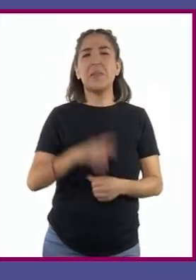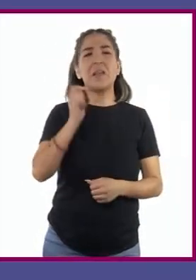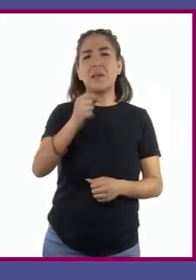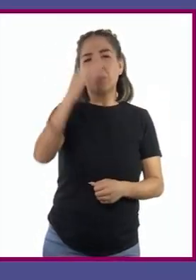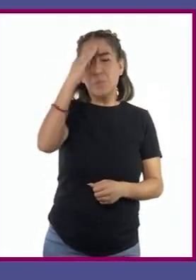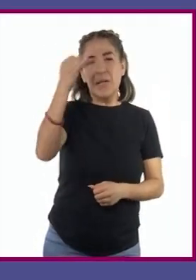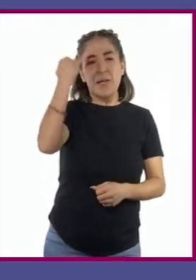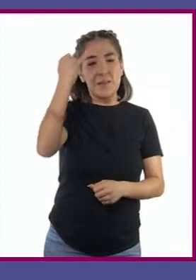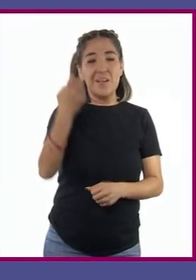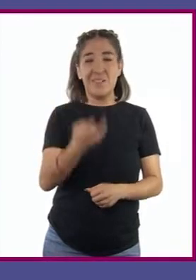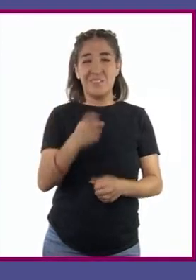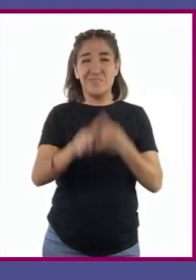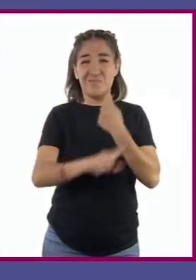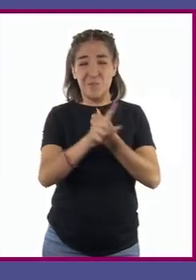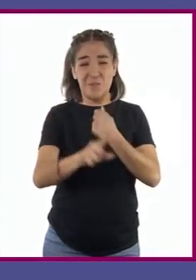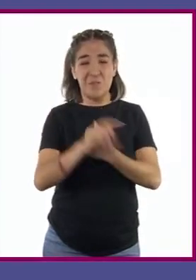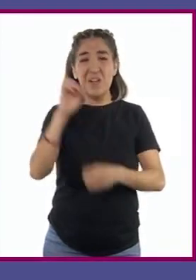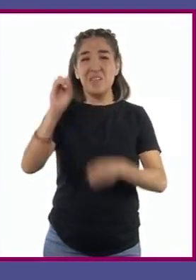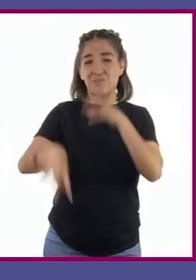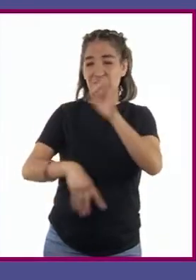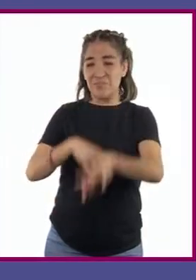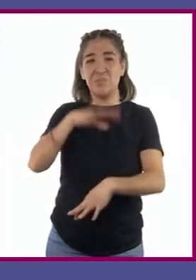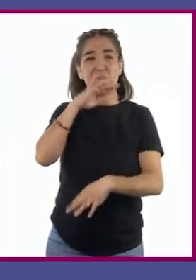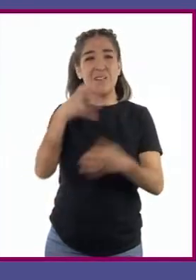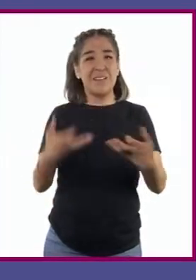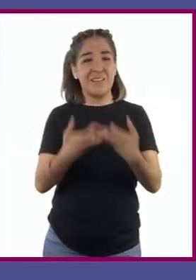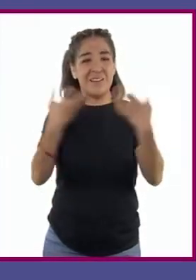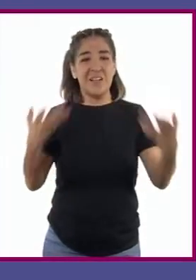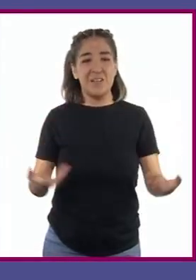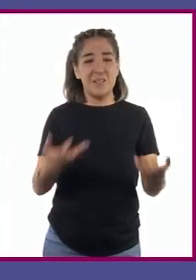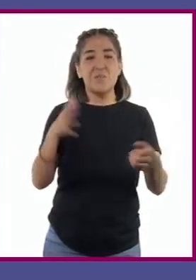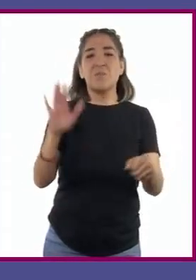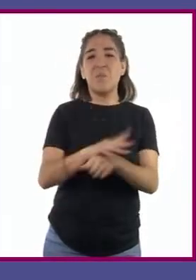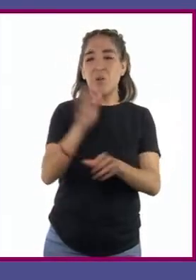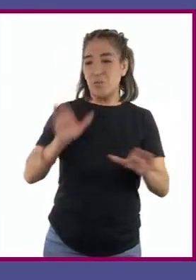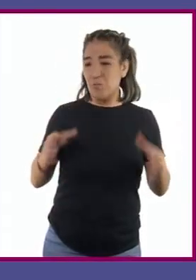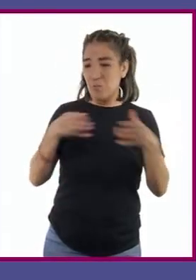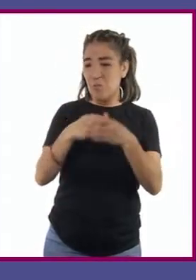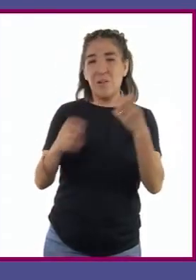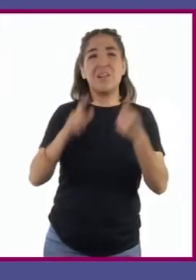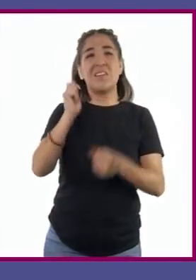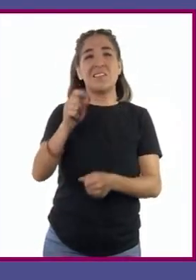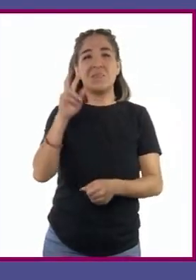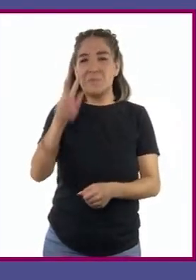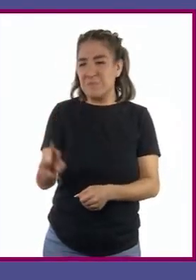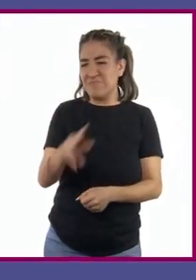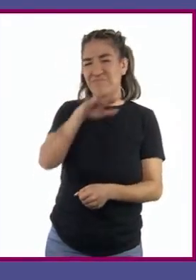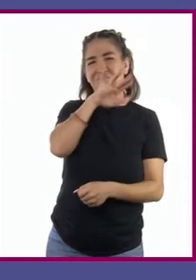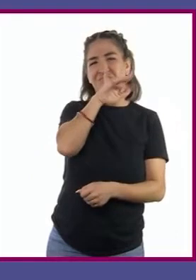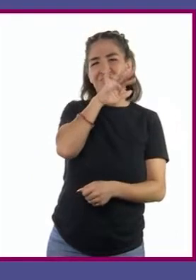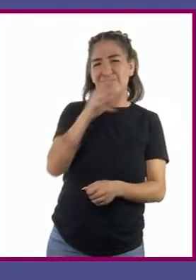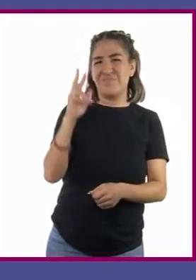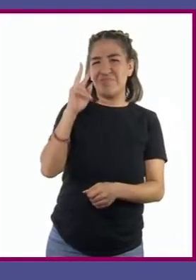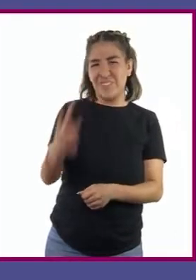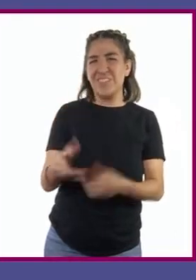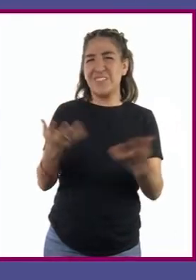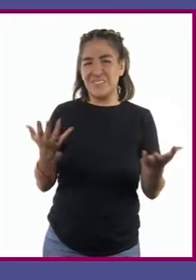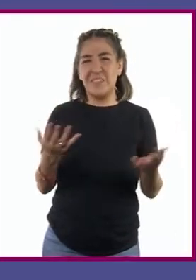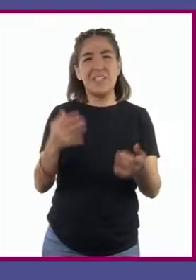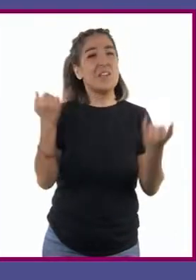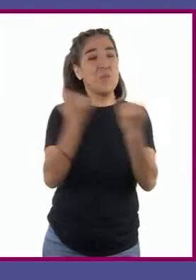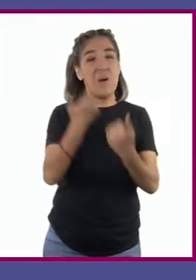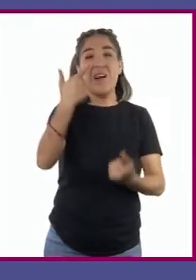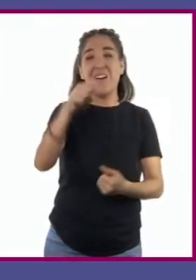un grave problema para nuestra comunidad, pues además de ser un foco de contaminación visual, también genera un exceso de